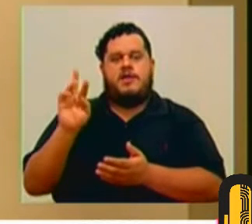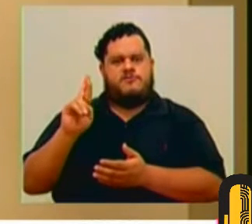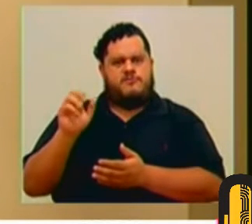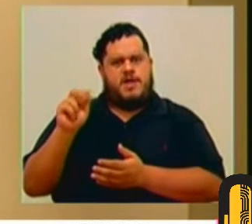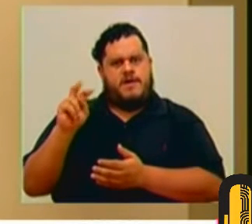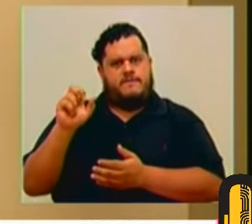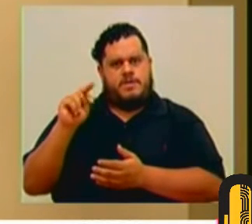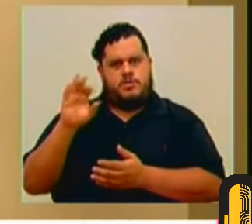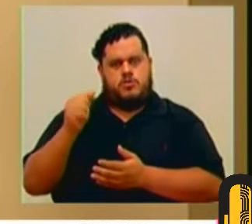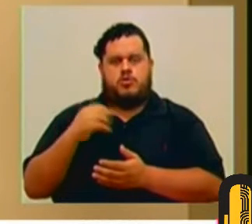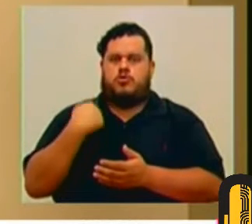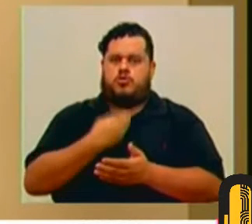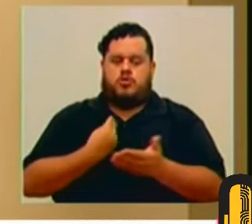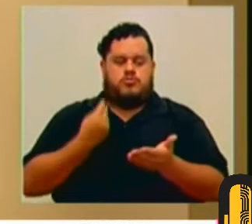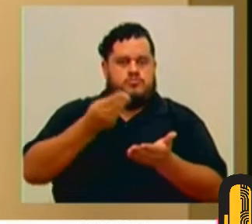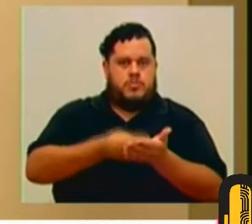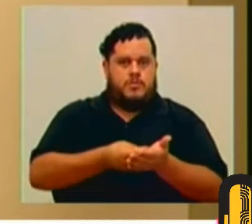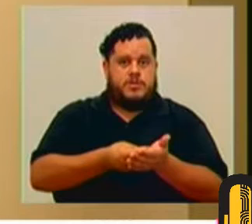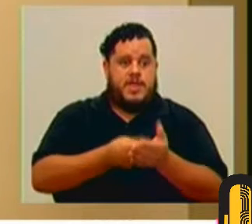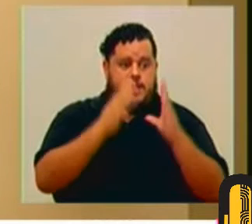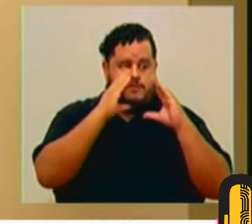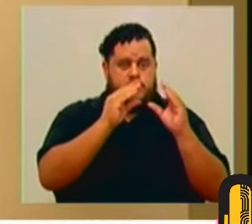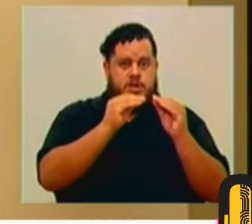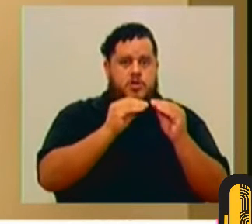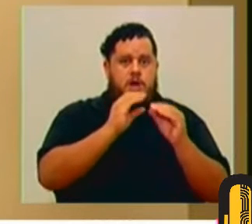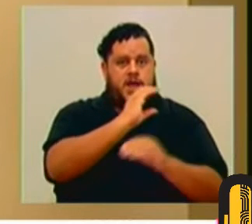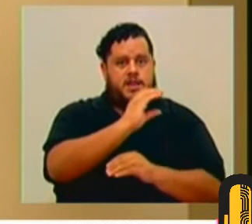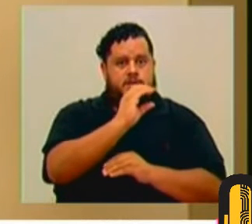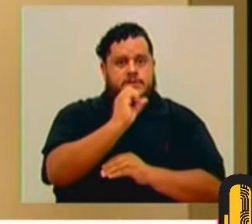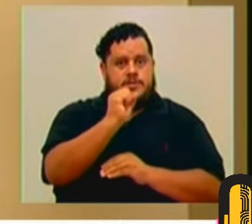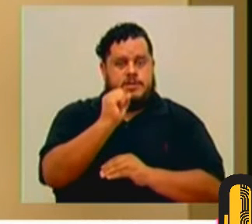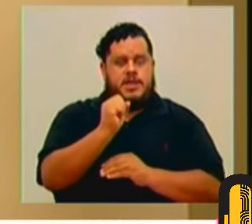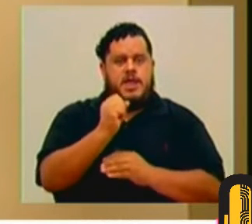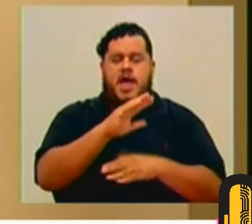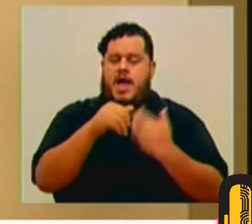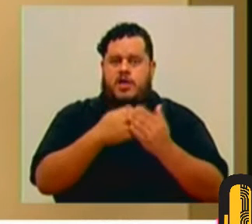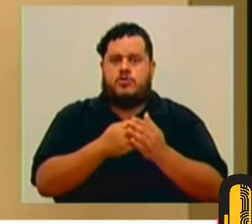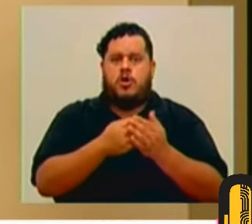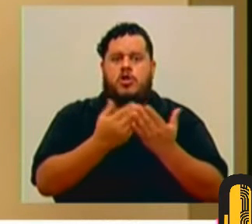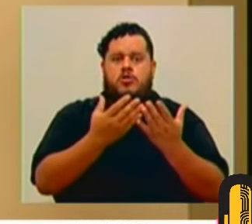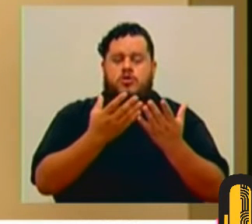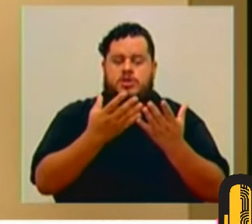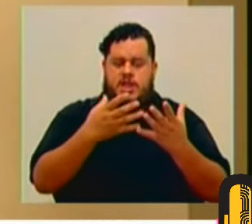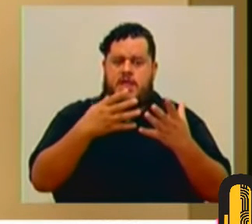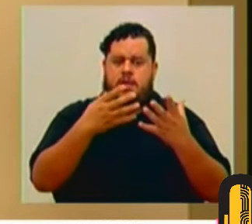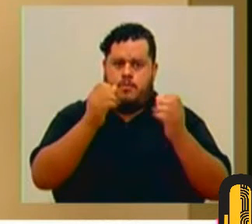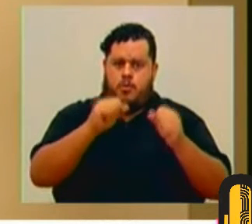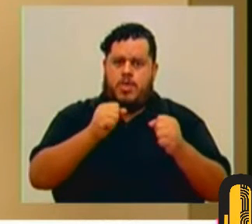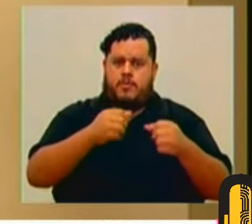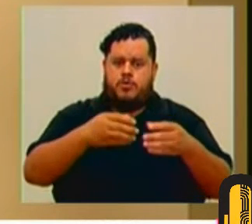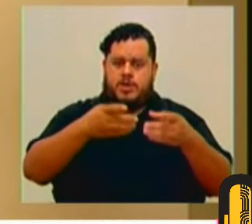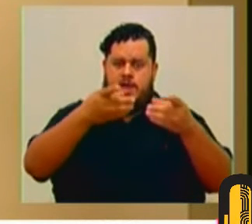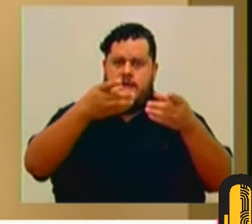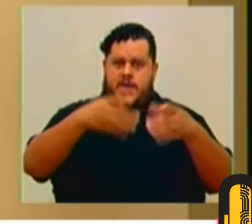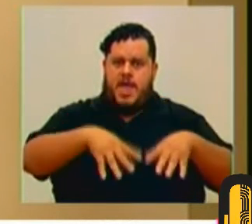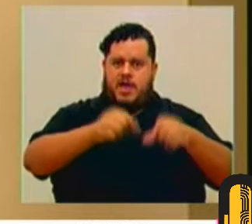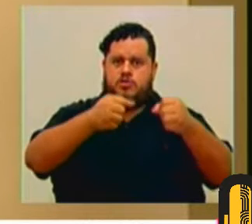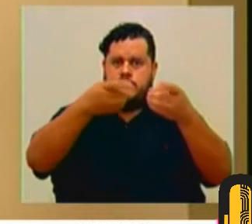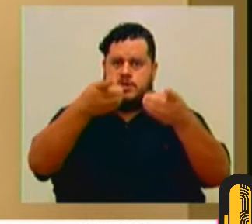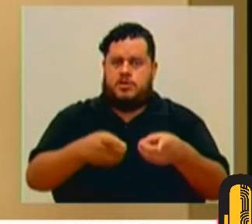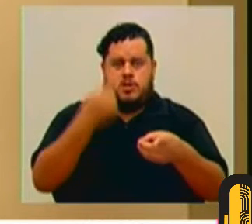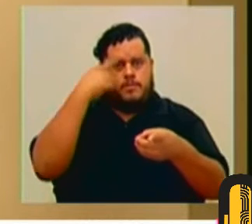Caja Costarricense del Seguro Social que contribuyan en la toma de decisiones para la atención